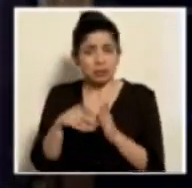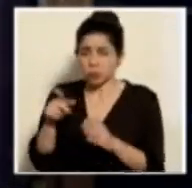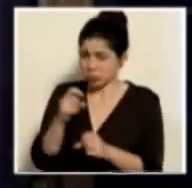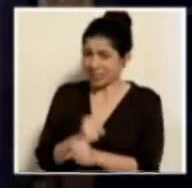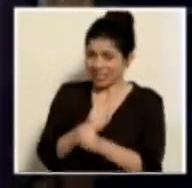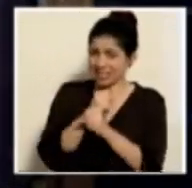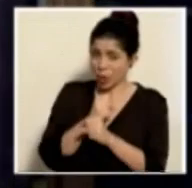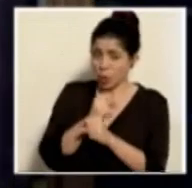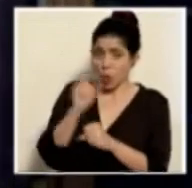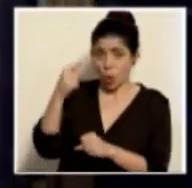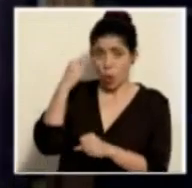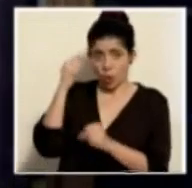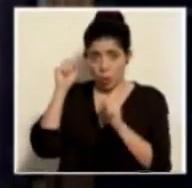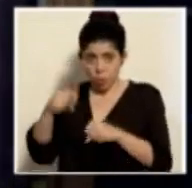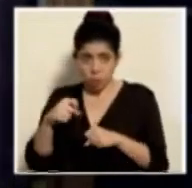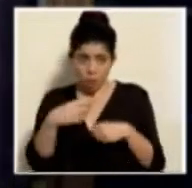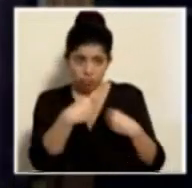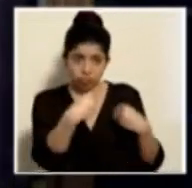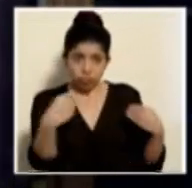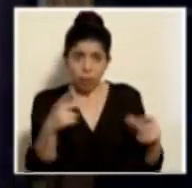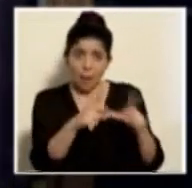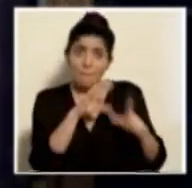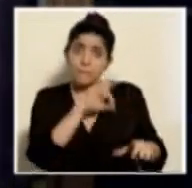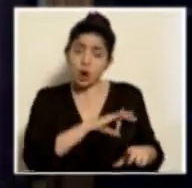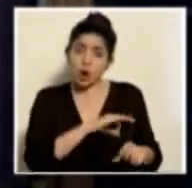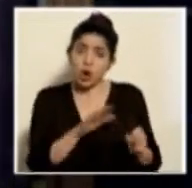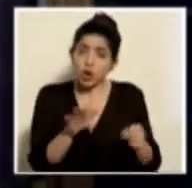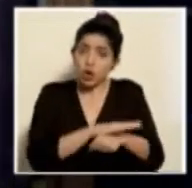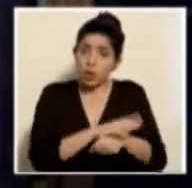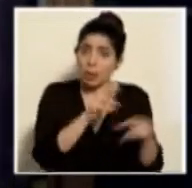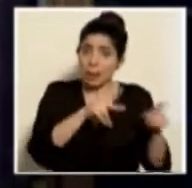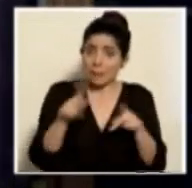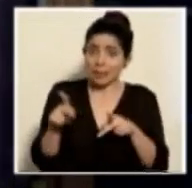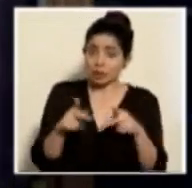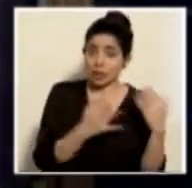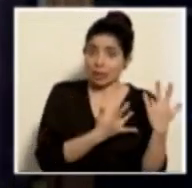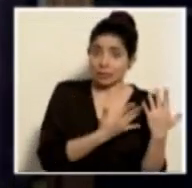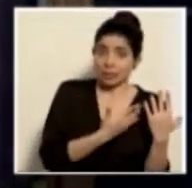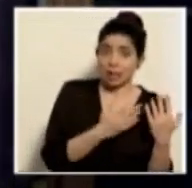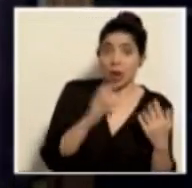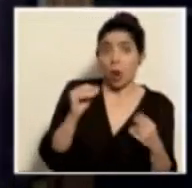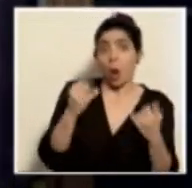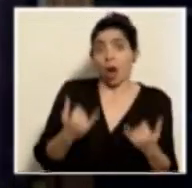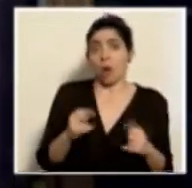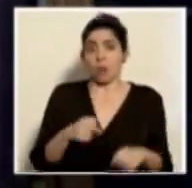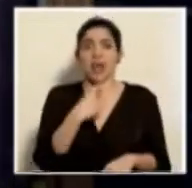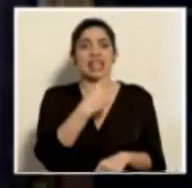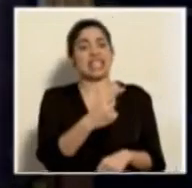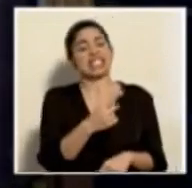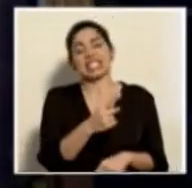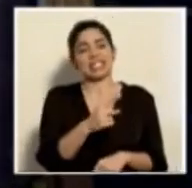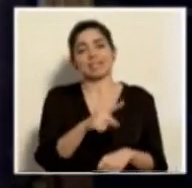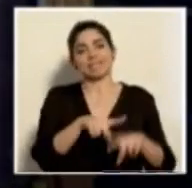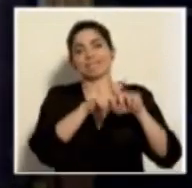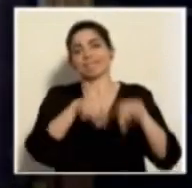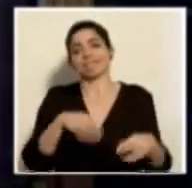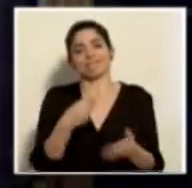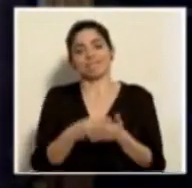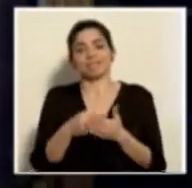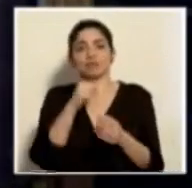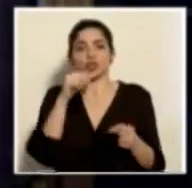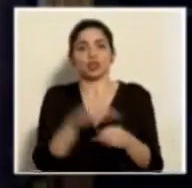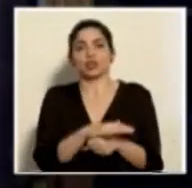darle el bono Proteger a todas las personas que se inscribieron en la plataforma, o se les podría decir desde ya que no van a alcanzar los